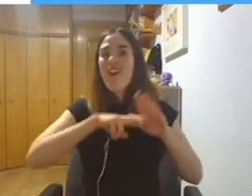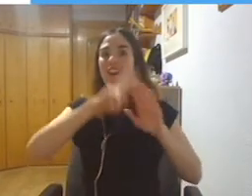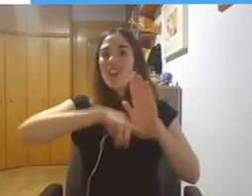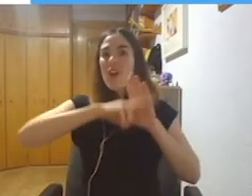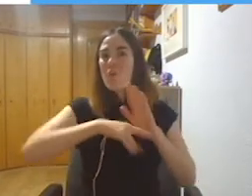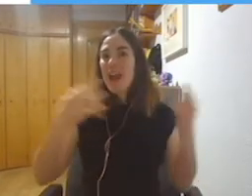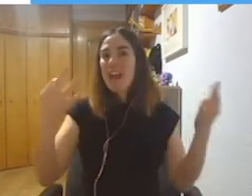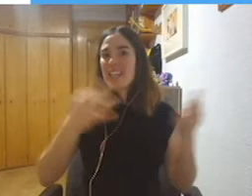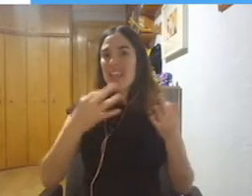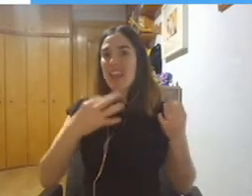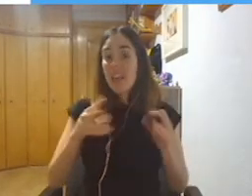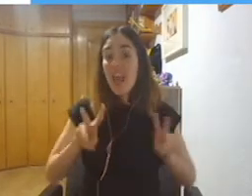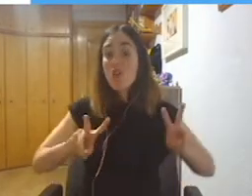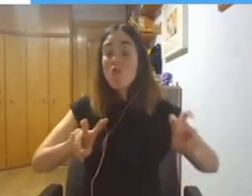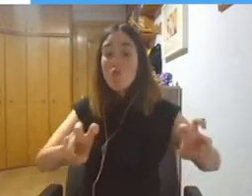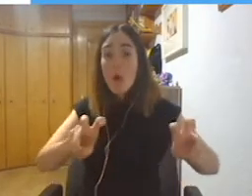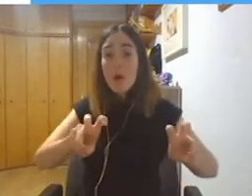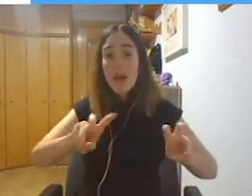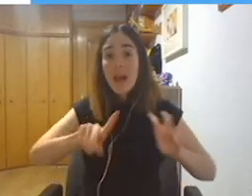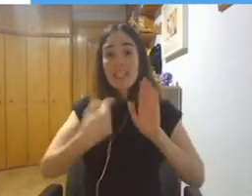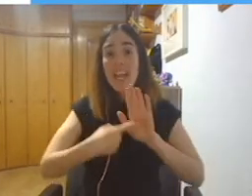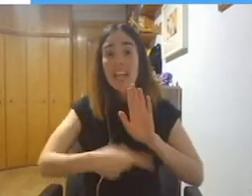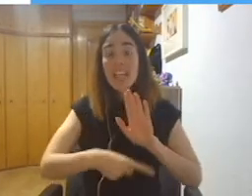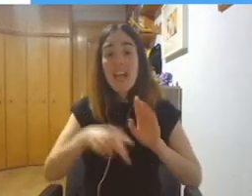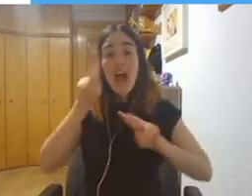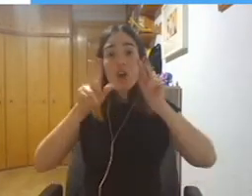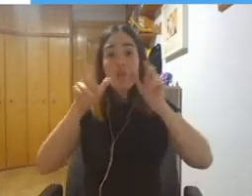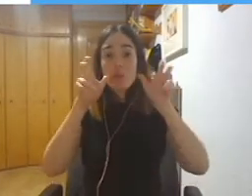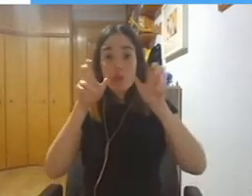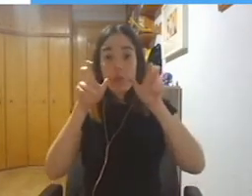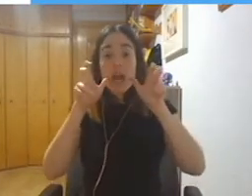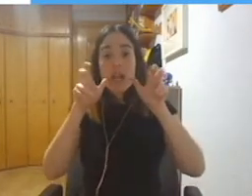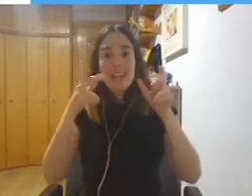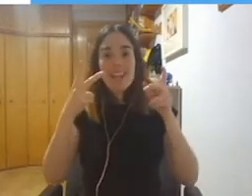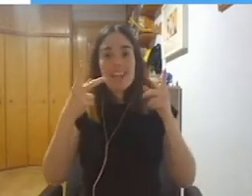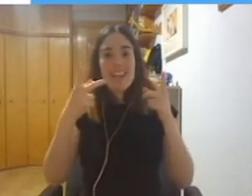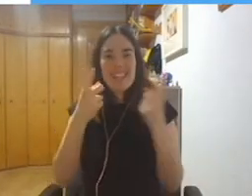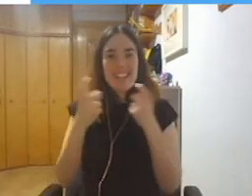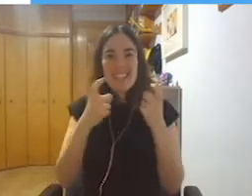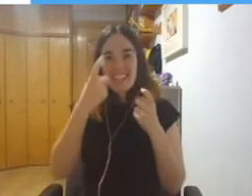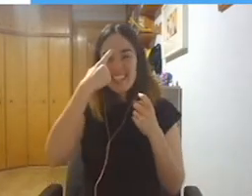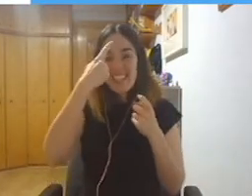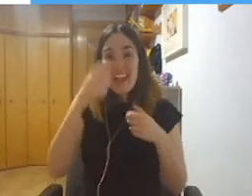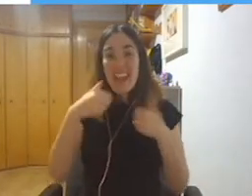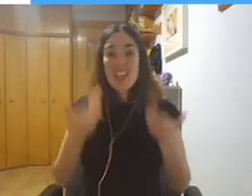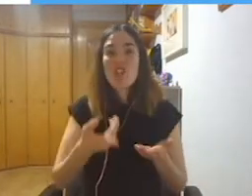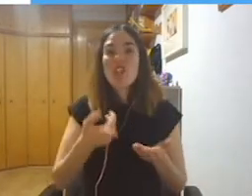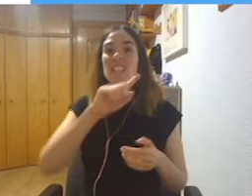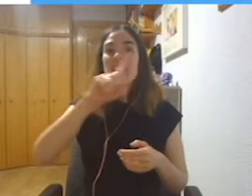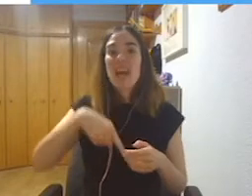leyes generales del audiovisual. Y esta directiva tiene en cuenta, por supuesto, los servicios